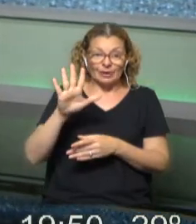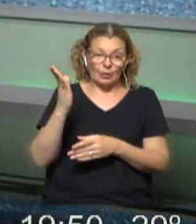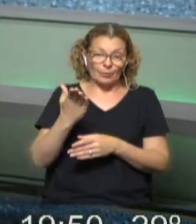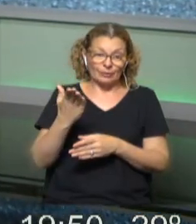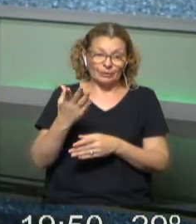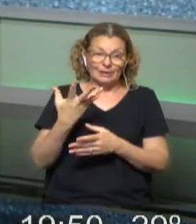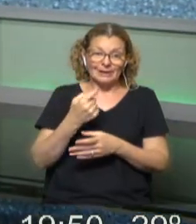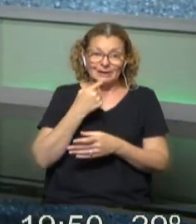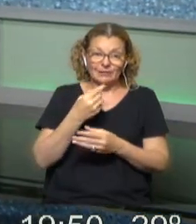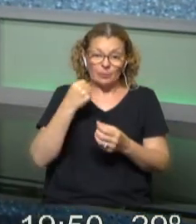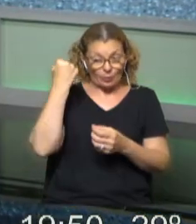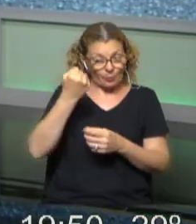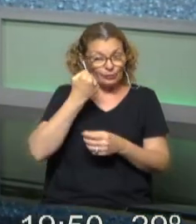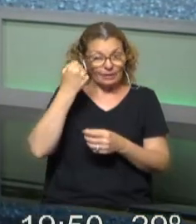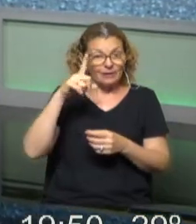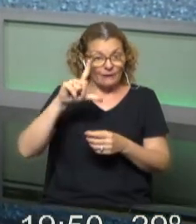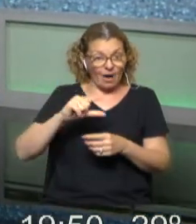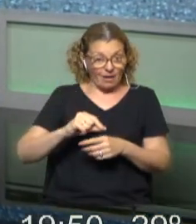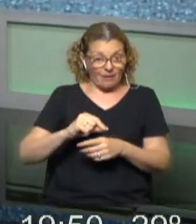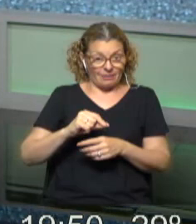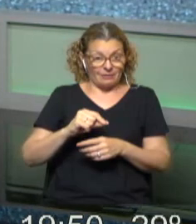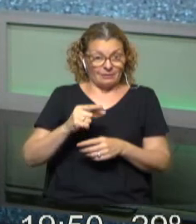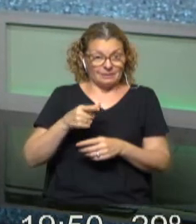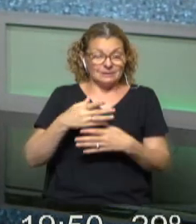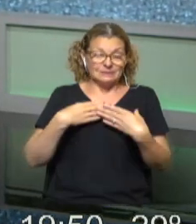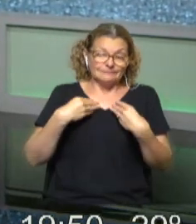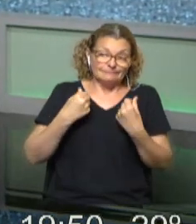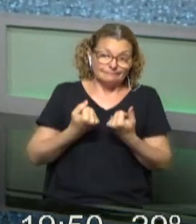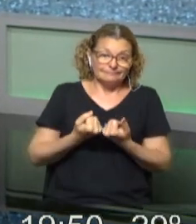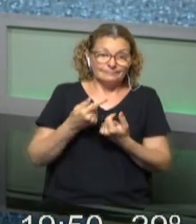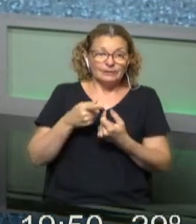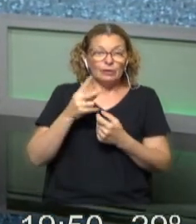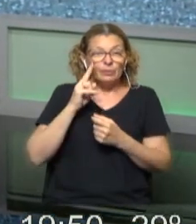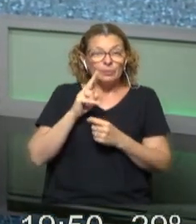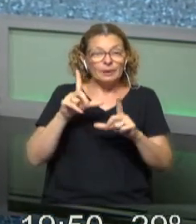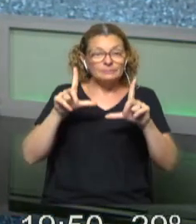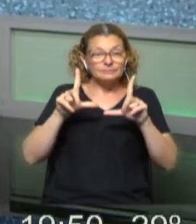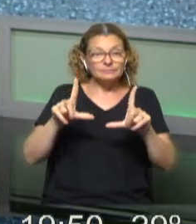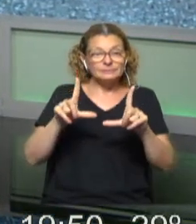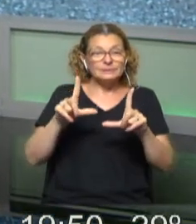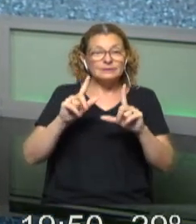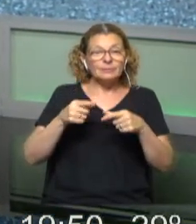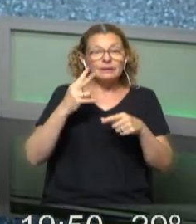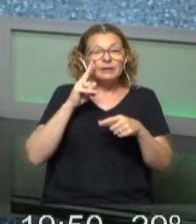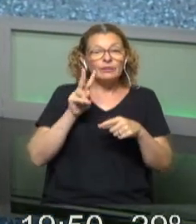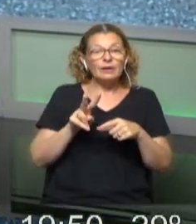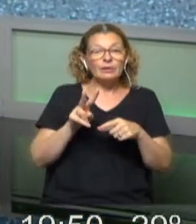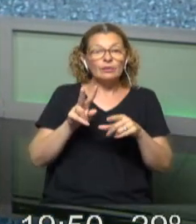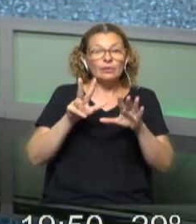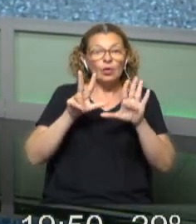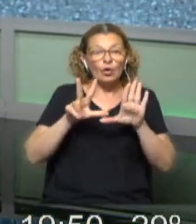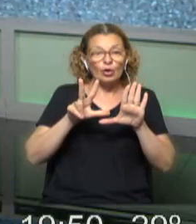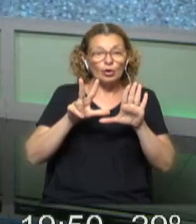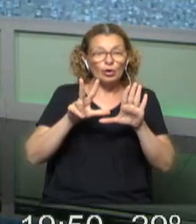54,5%, es decir, muy importante la disminución en ese sentido. Y lo que vamos a ver en la siguiente placa tiene que ver con 8